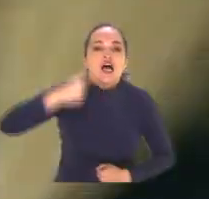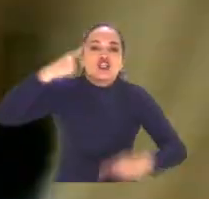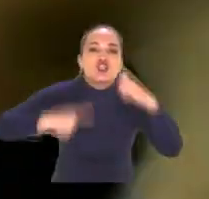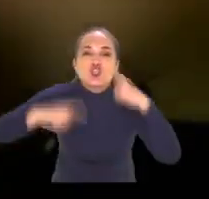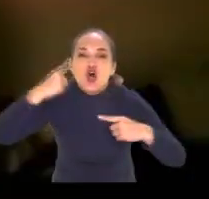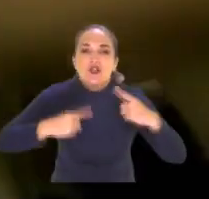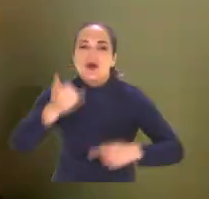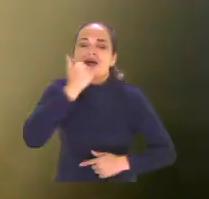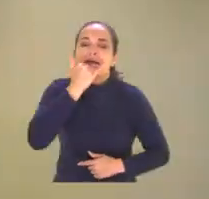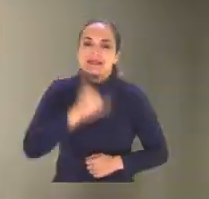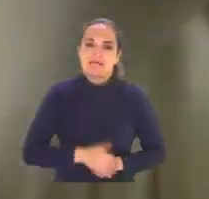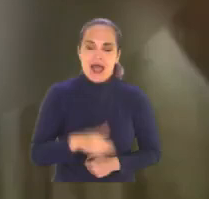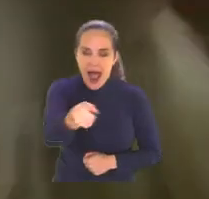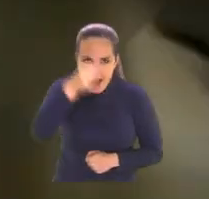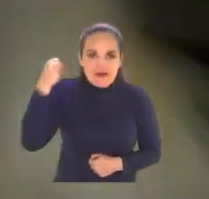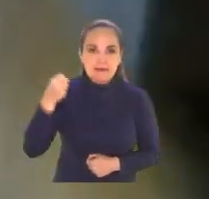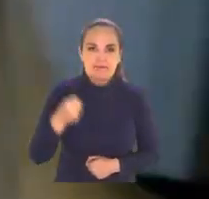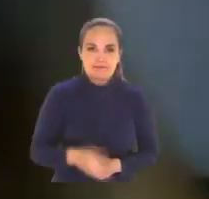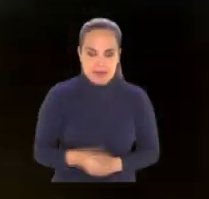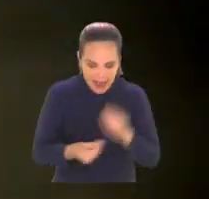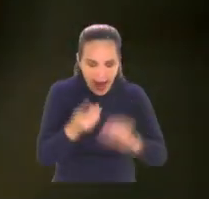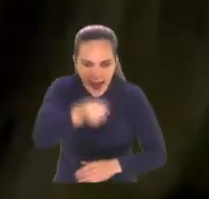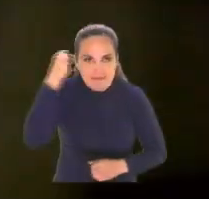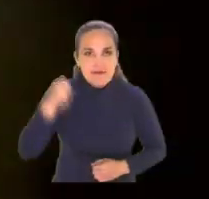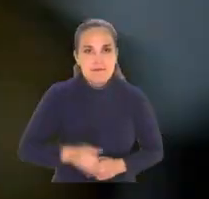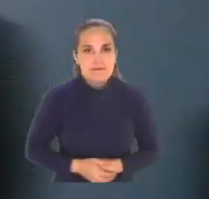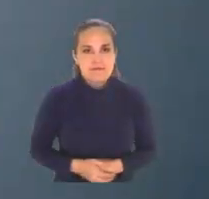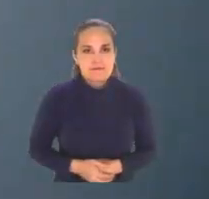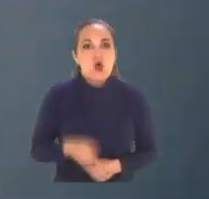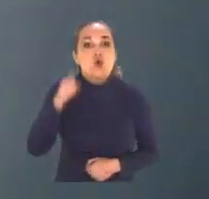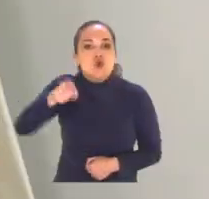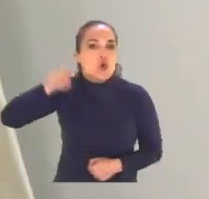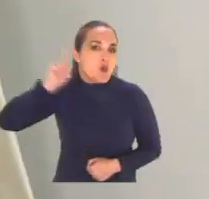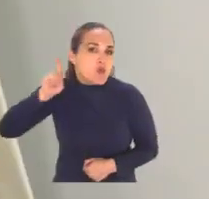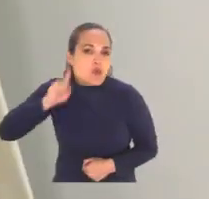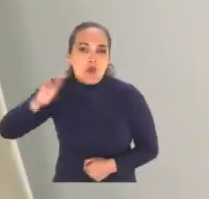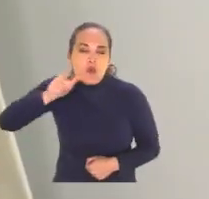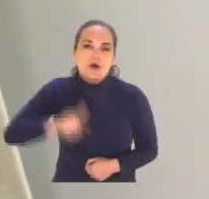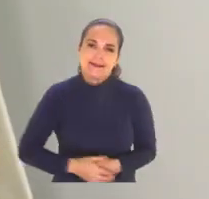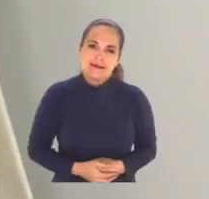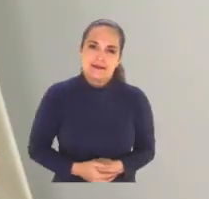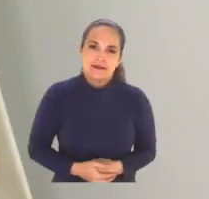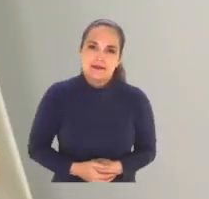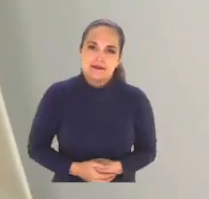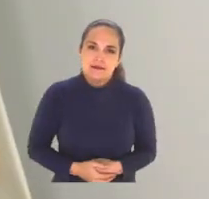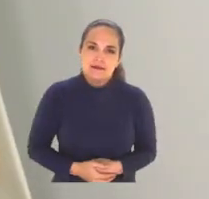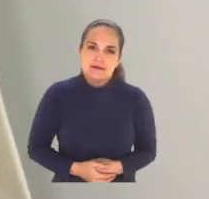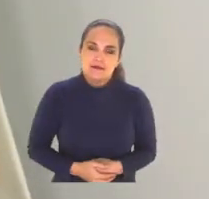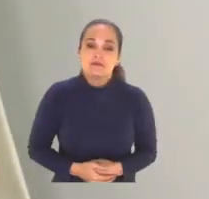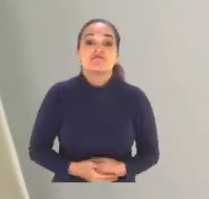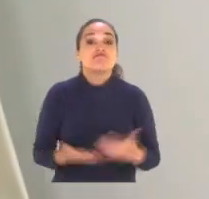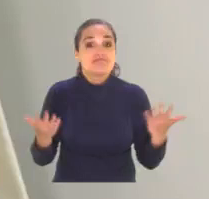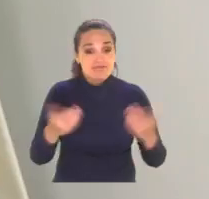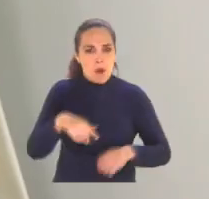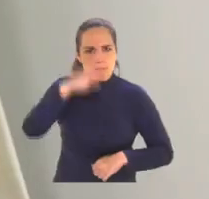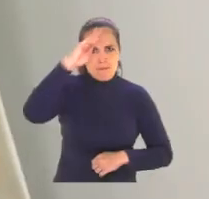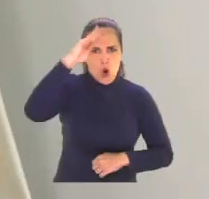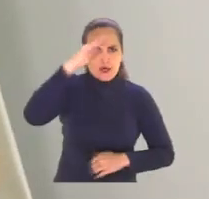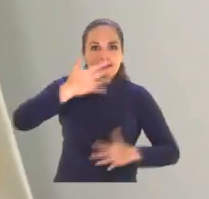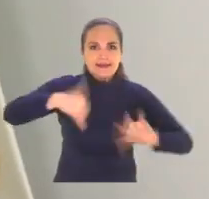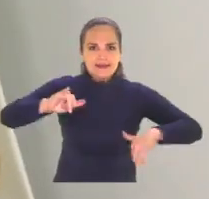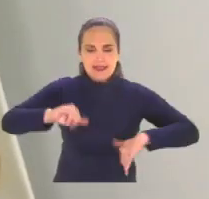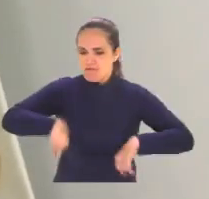5 años. Por favor, abra la puerta. ¿Y usted en estado de alcoholamiento? Inmediatamente la policía inicia el proceso